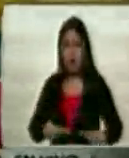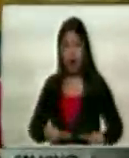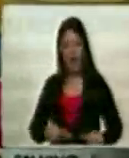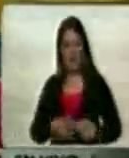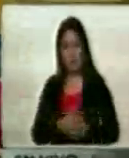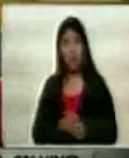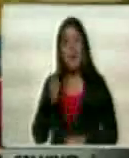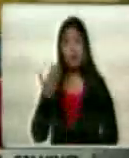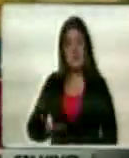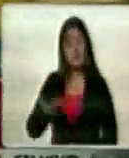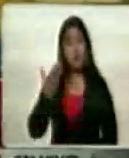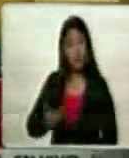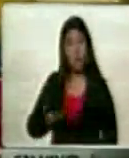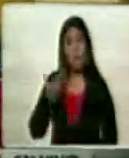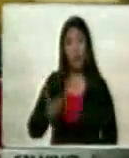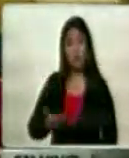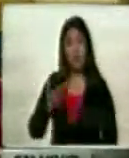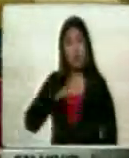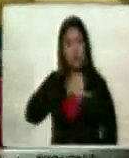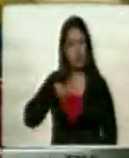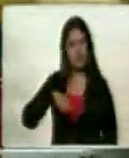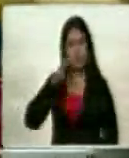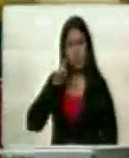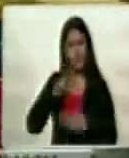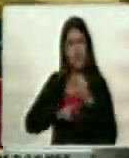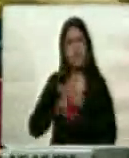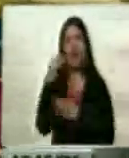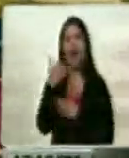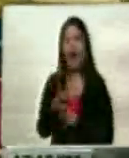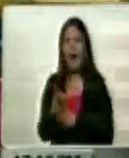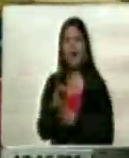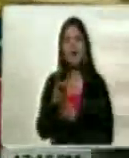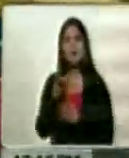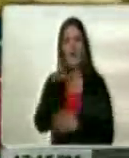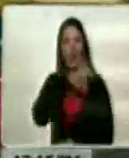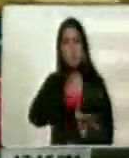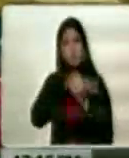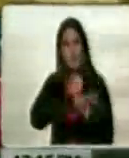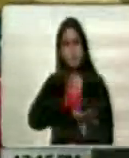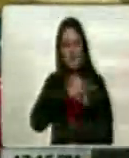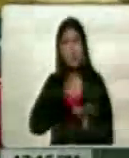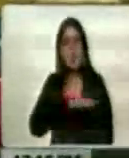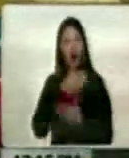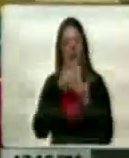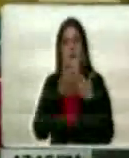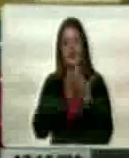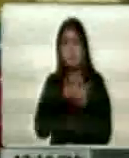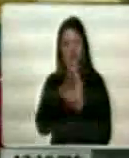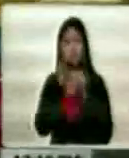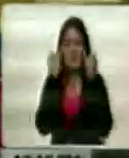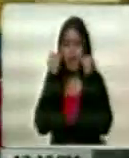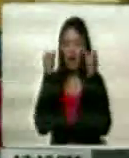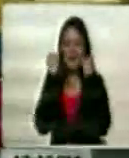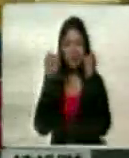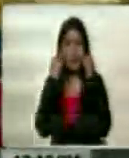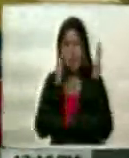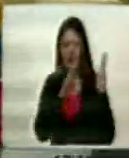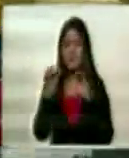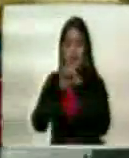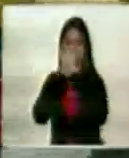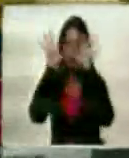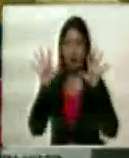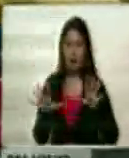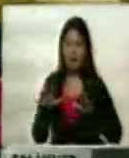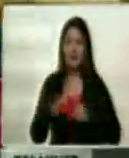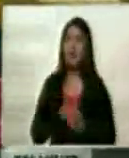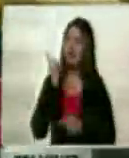Es importante desde nuestra perspectiva tener una sociedad polarizada en las ideas,